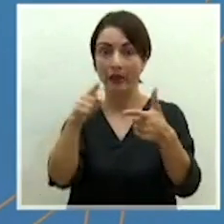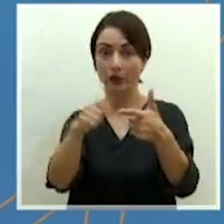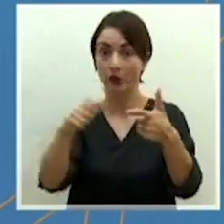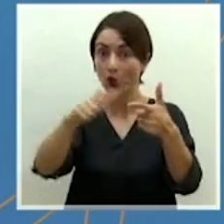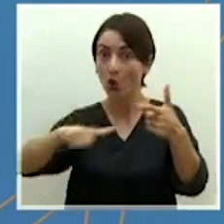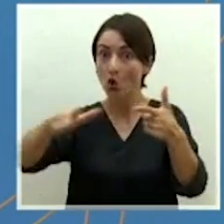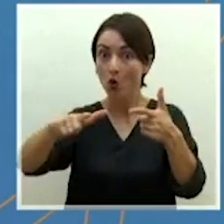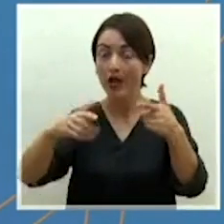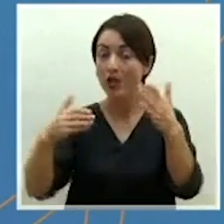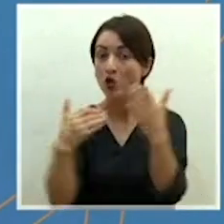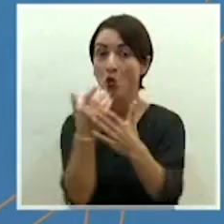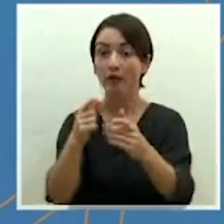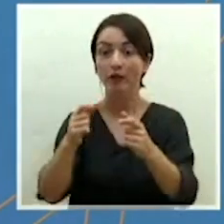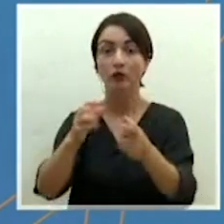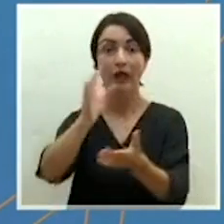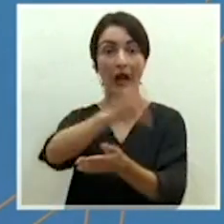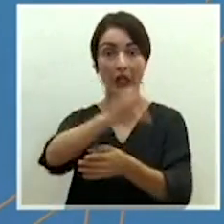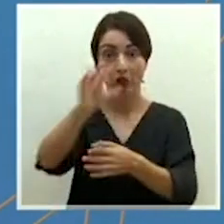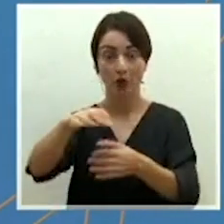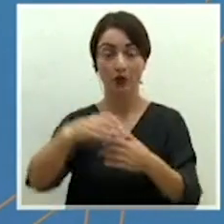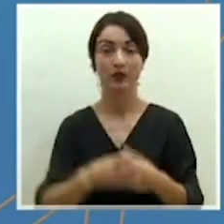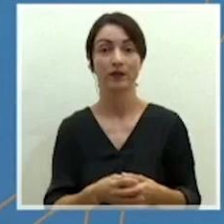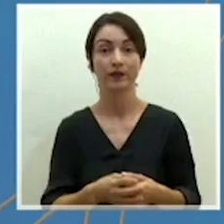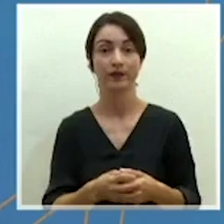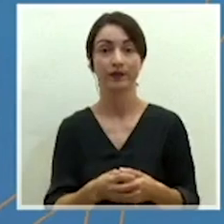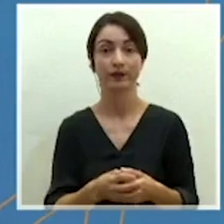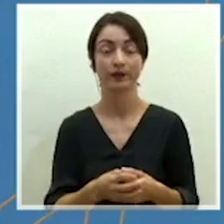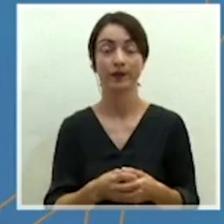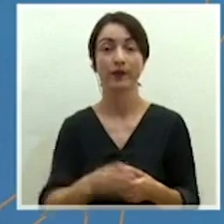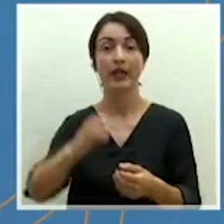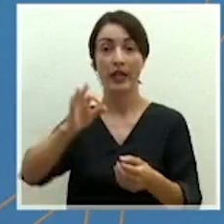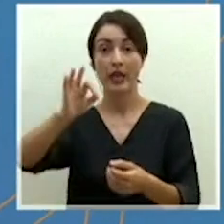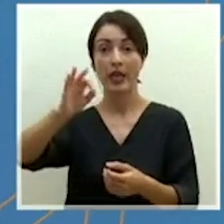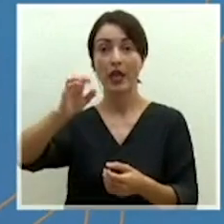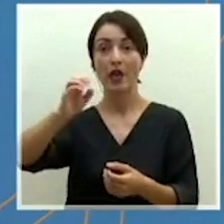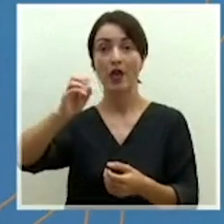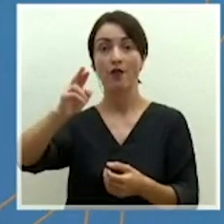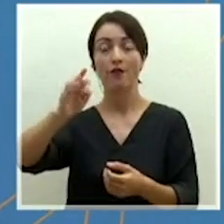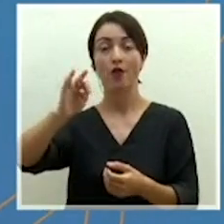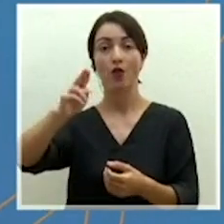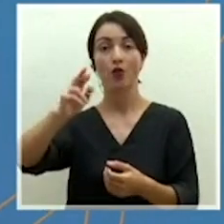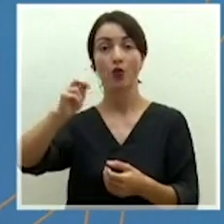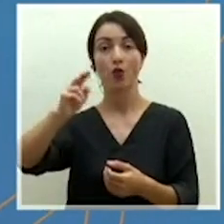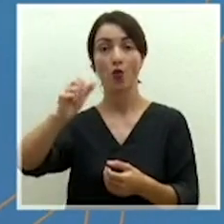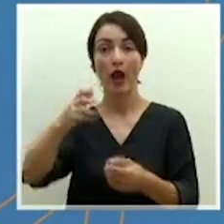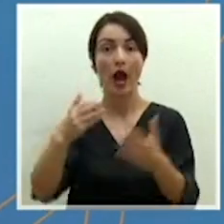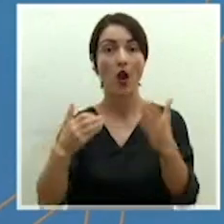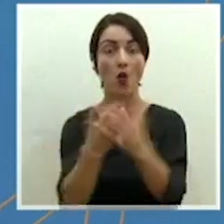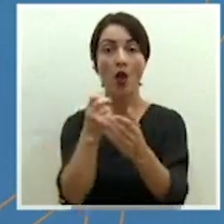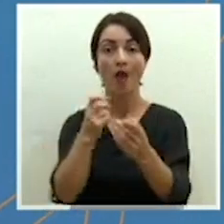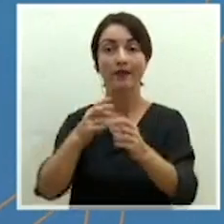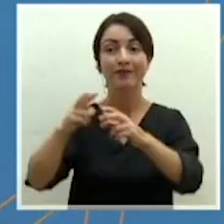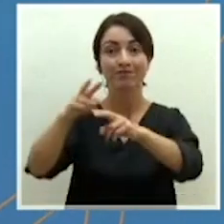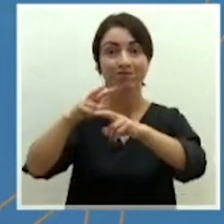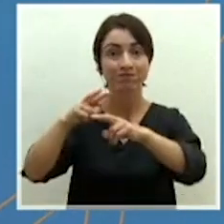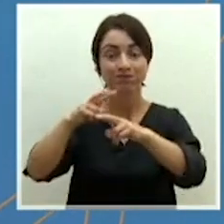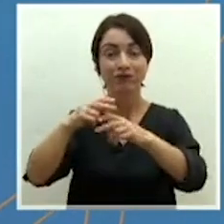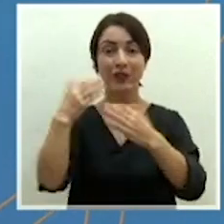nuevos cantones y el distrito de La Fortuna, aplican las medidas de control